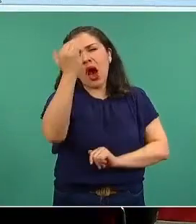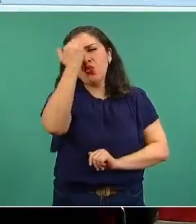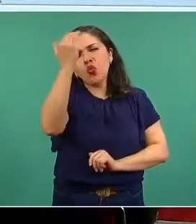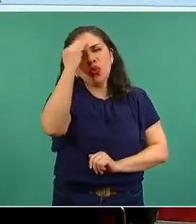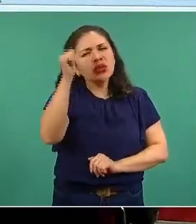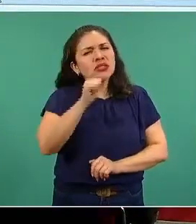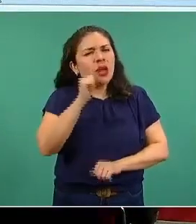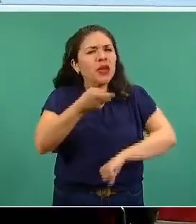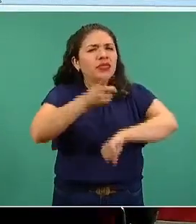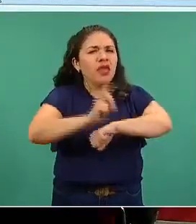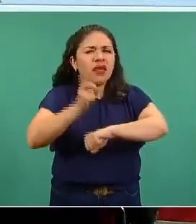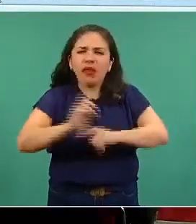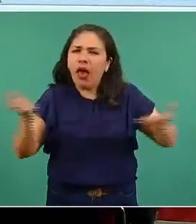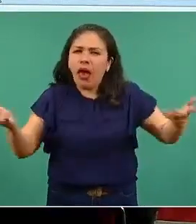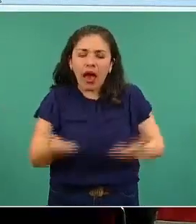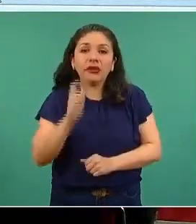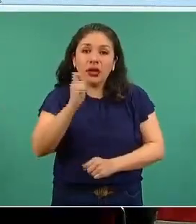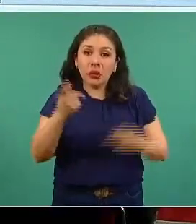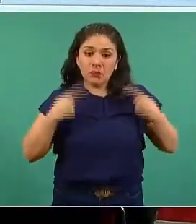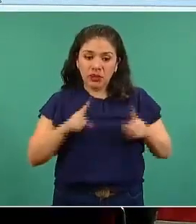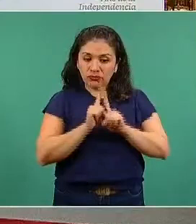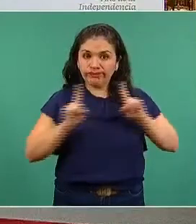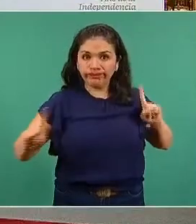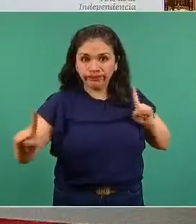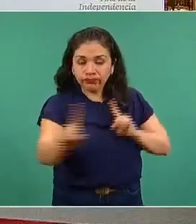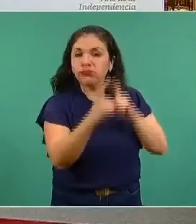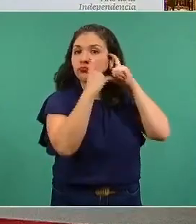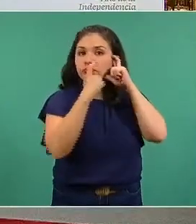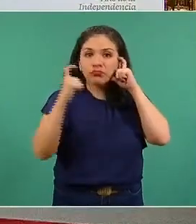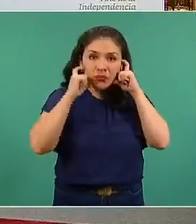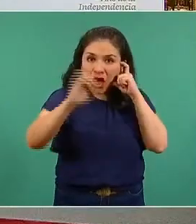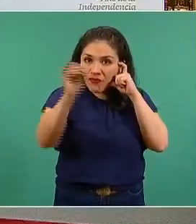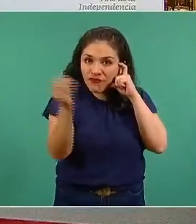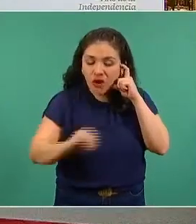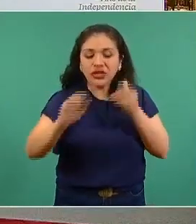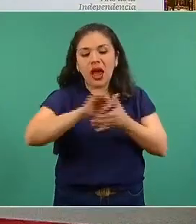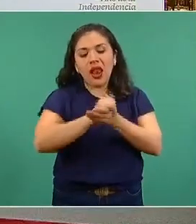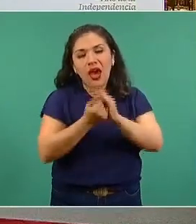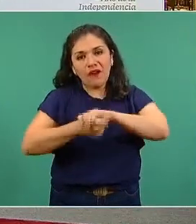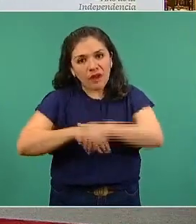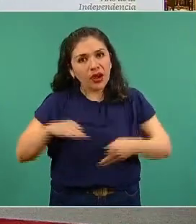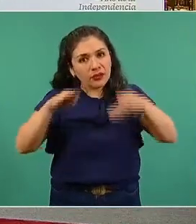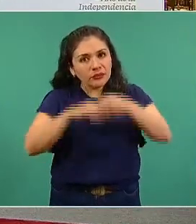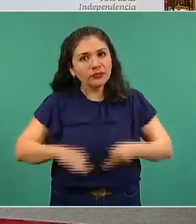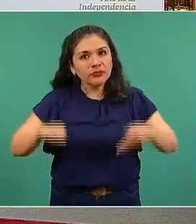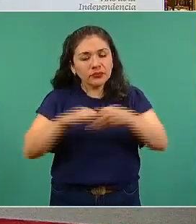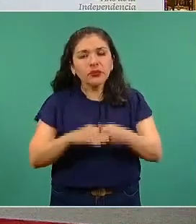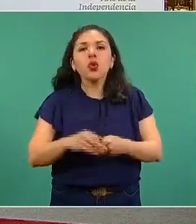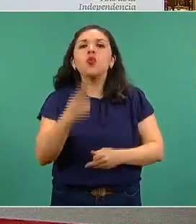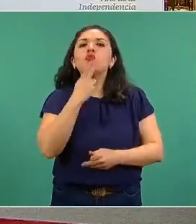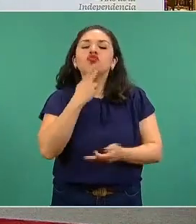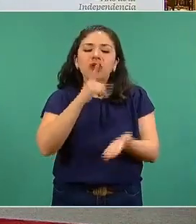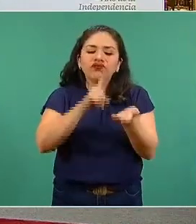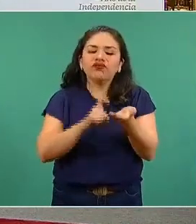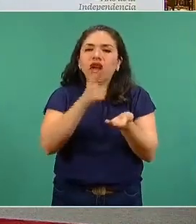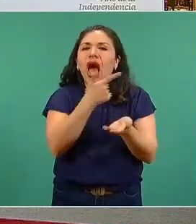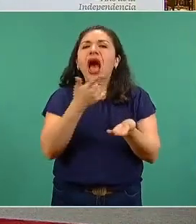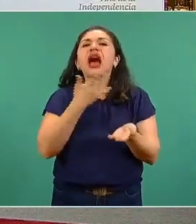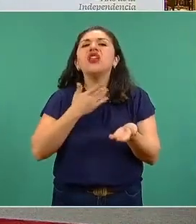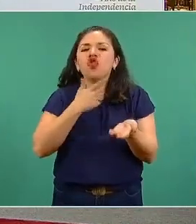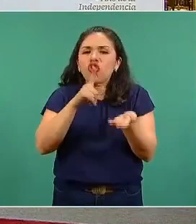practicamos diariamente. La sana distancia, el uso de cubrebocas, el lavado frecuente de manos, el uso de alcohol gel